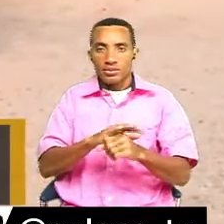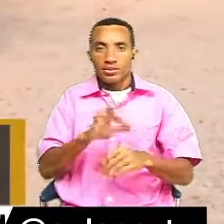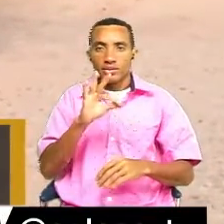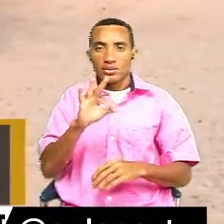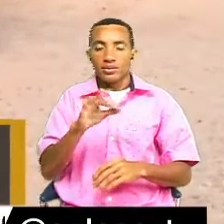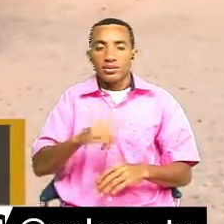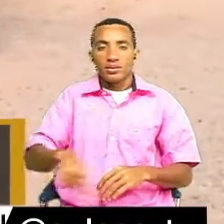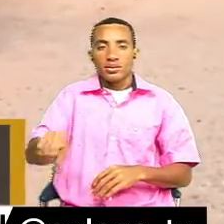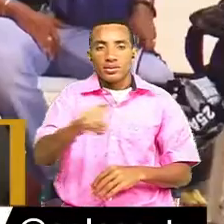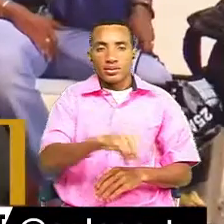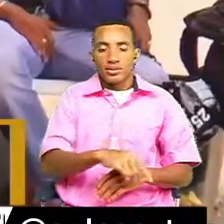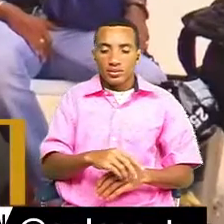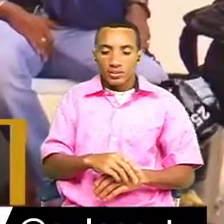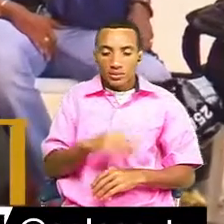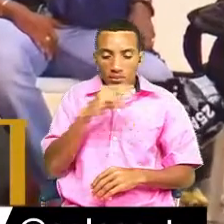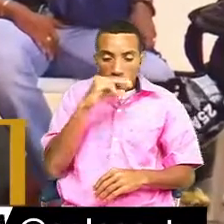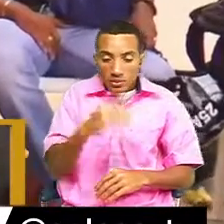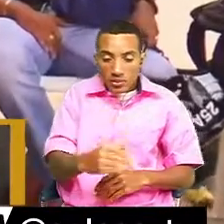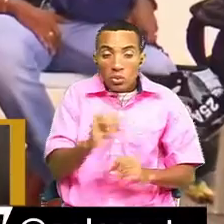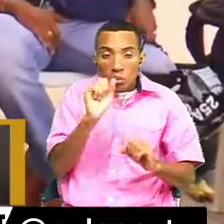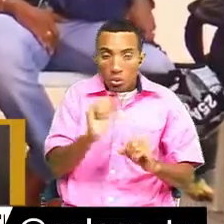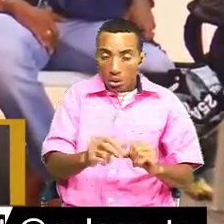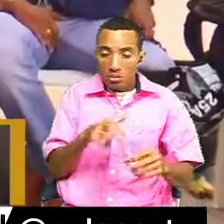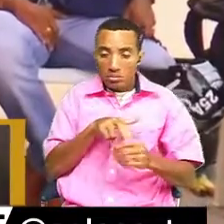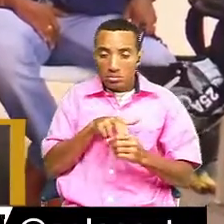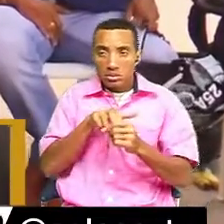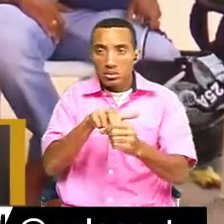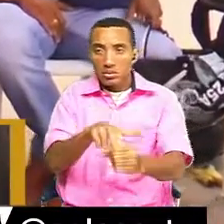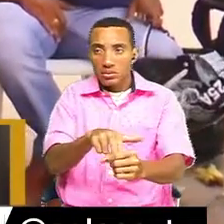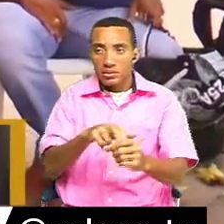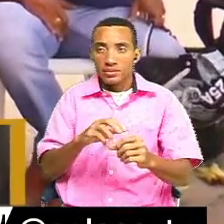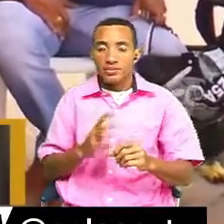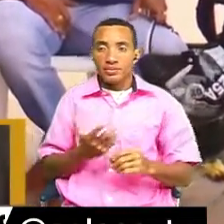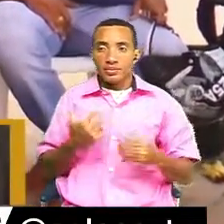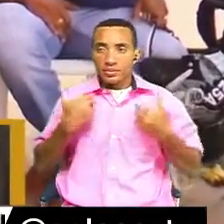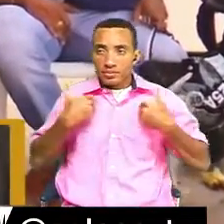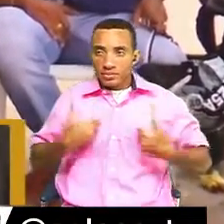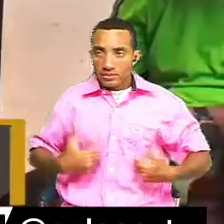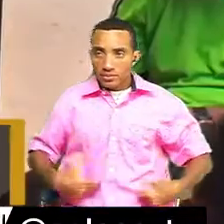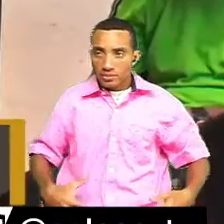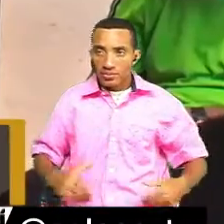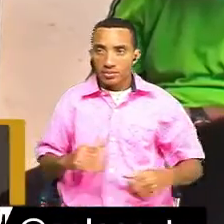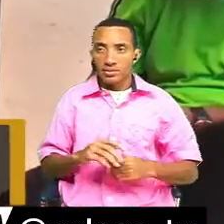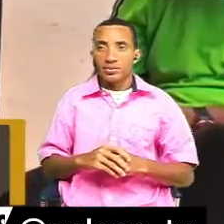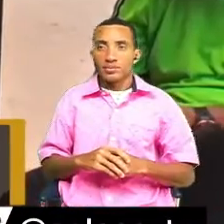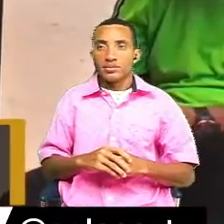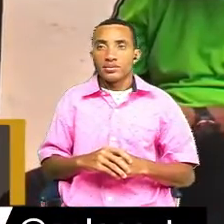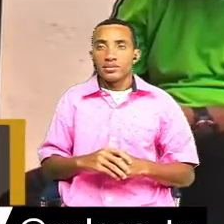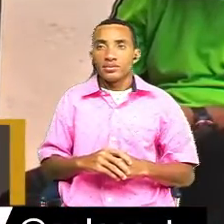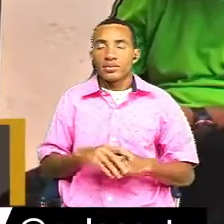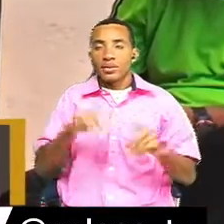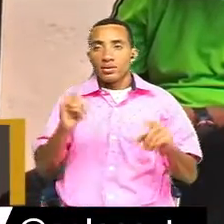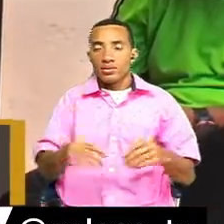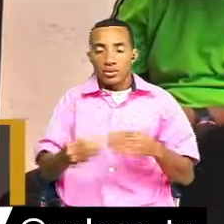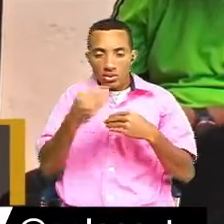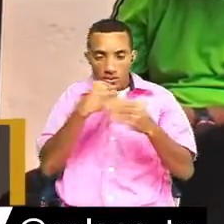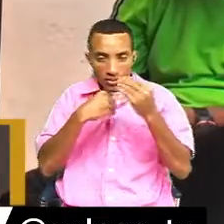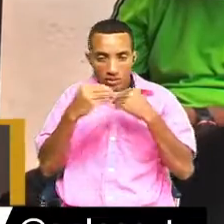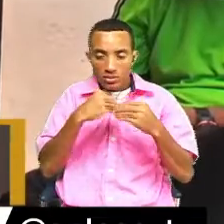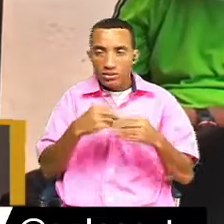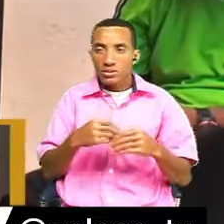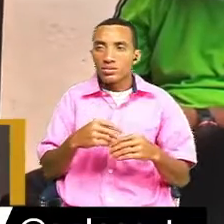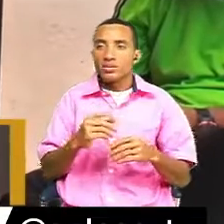van a tener el transporte, van a tener uniforme, van a tener la alimentación